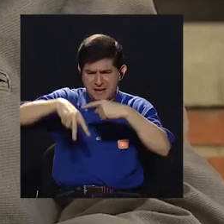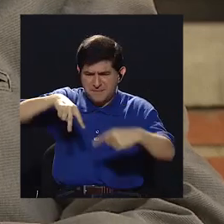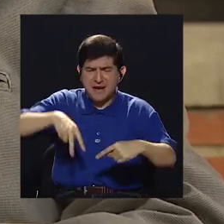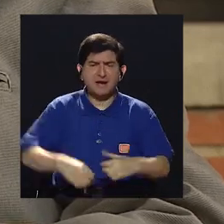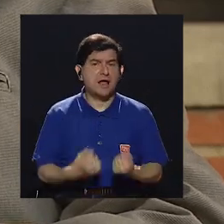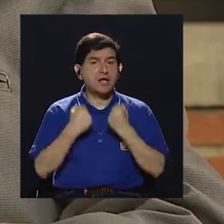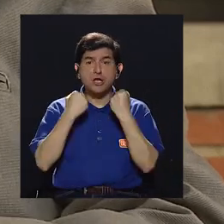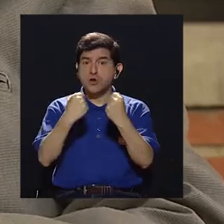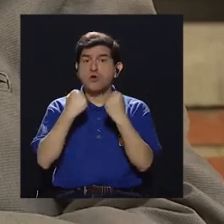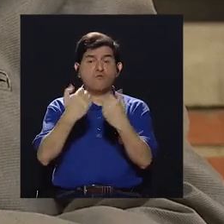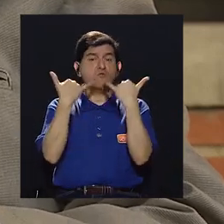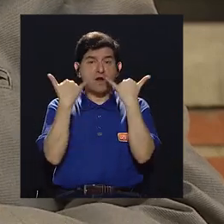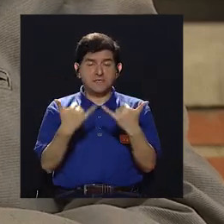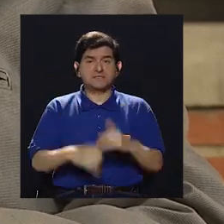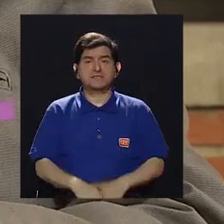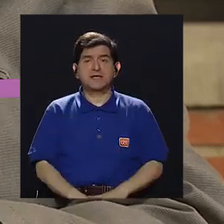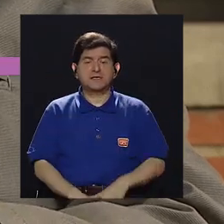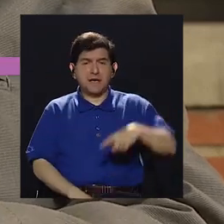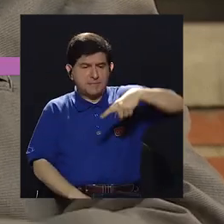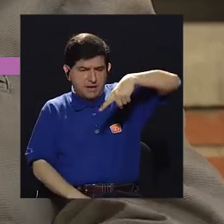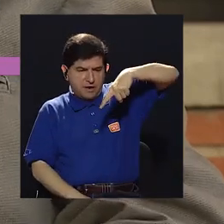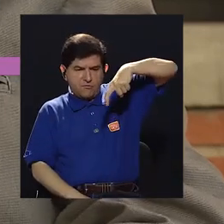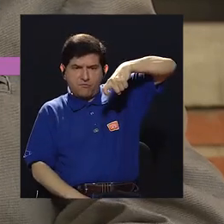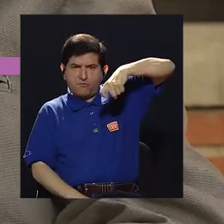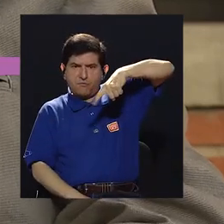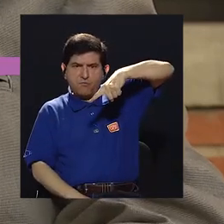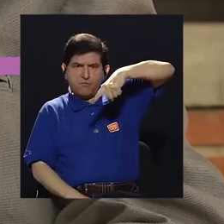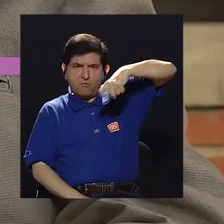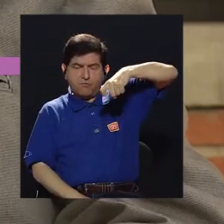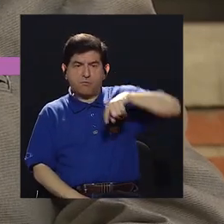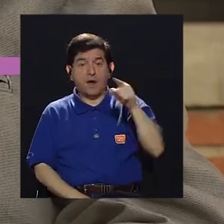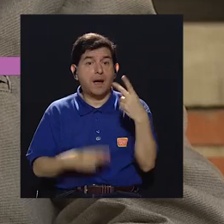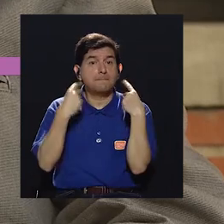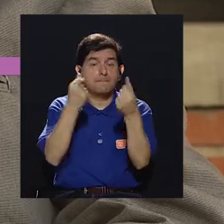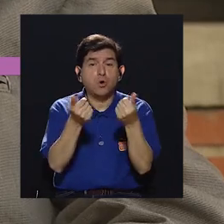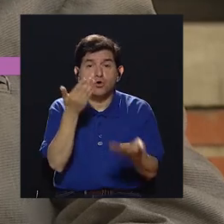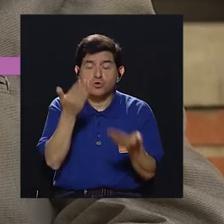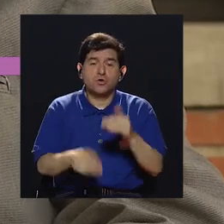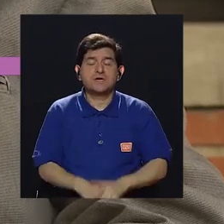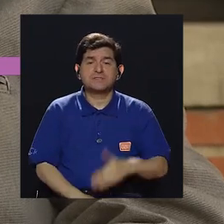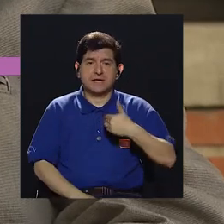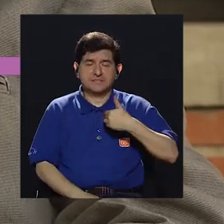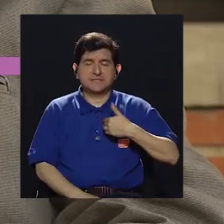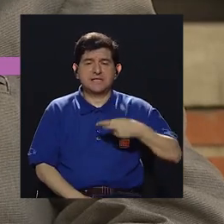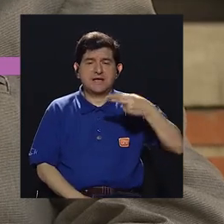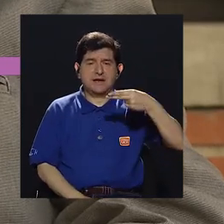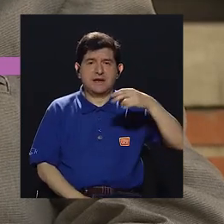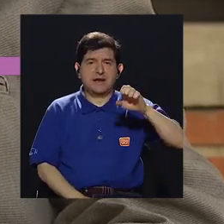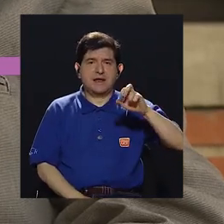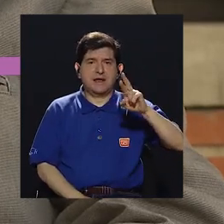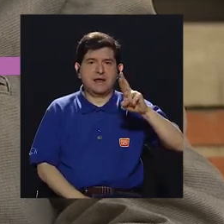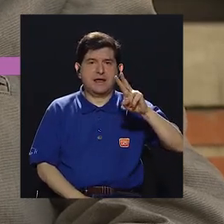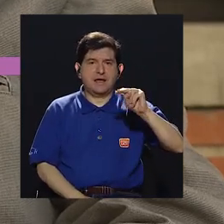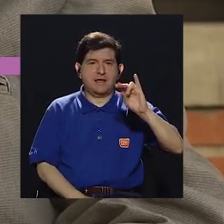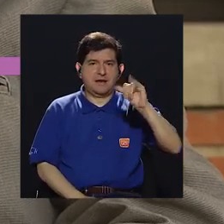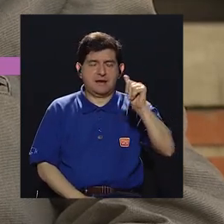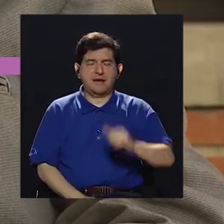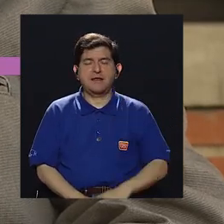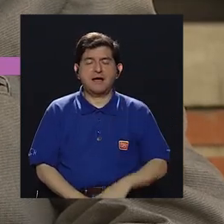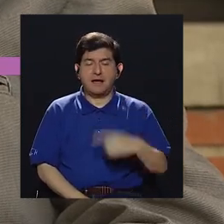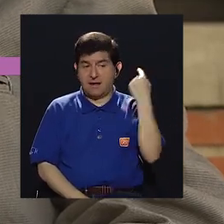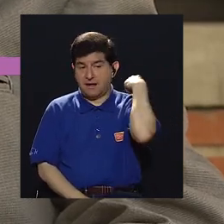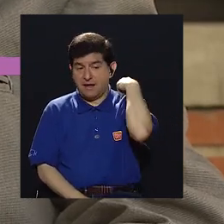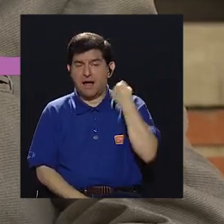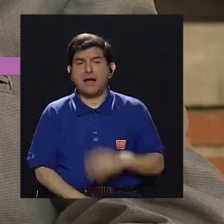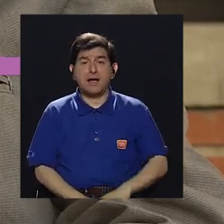perdido fuerza en la flexión del pie, eso hay que correr porque puede ser que tenga una hernia discal muy grande que está comprometiendo el